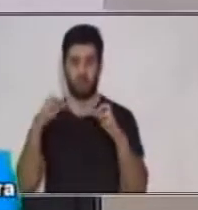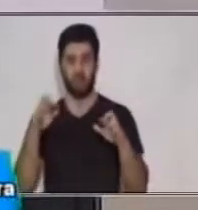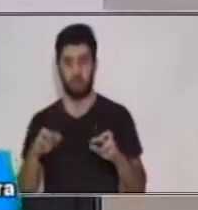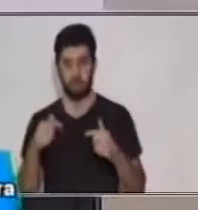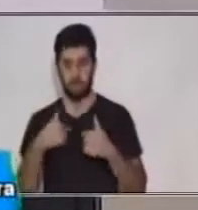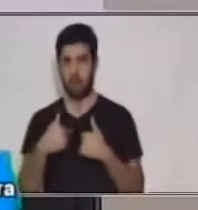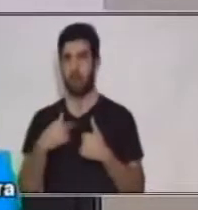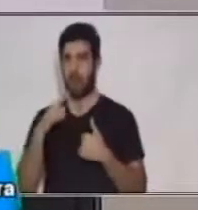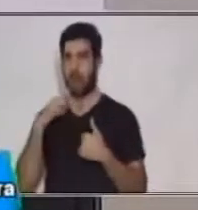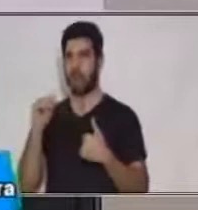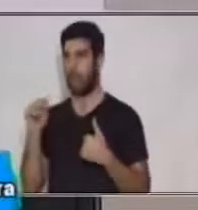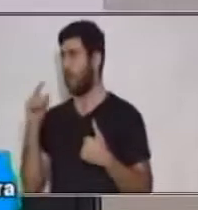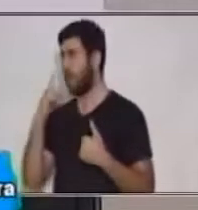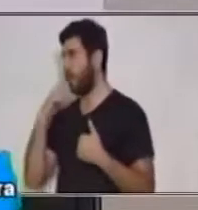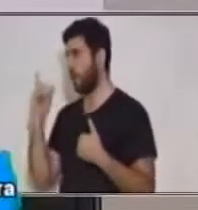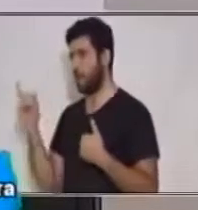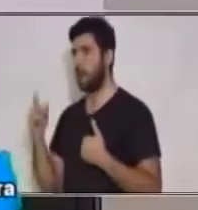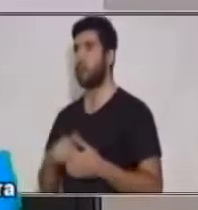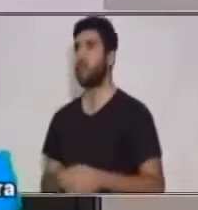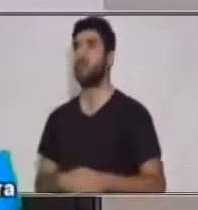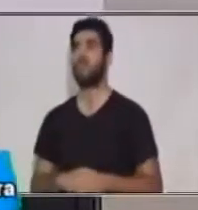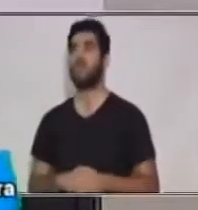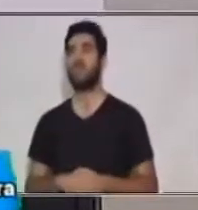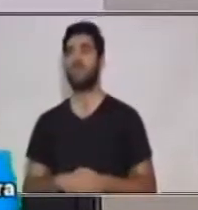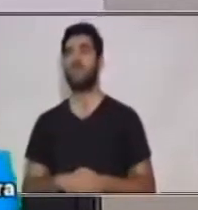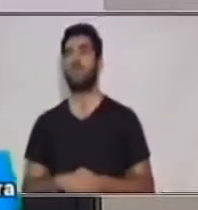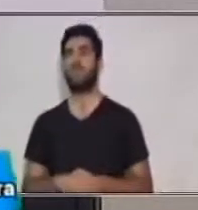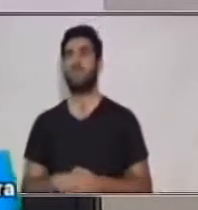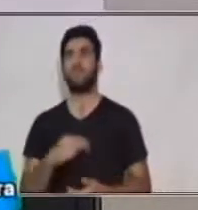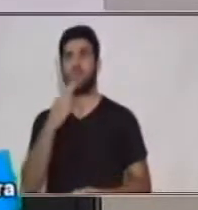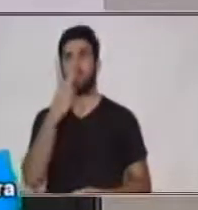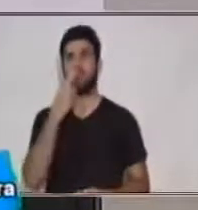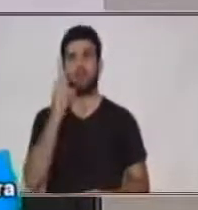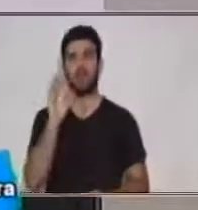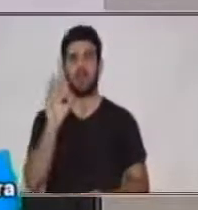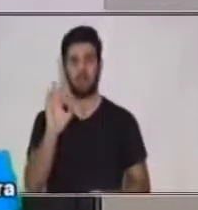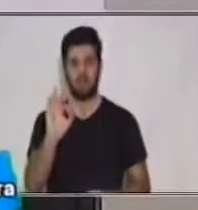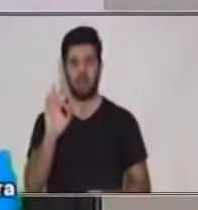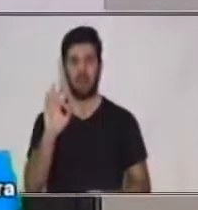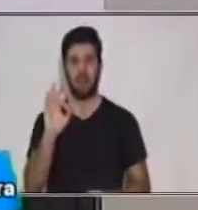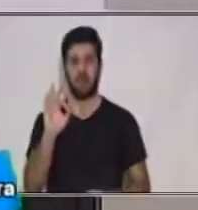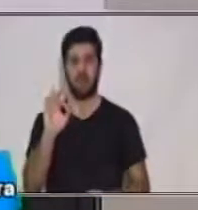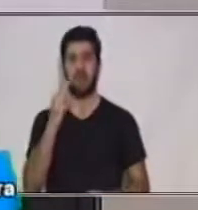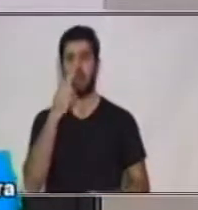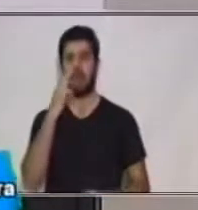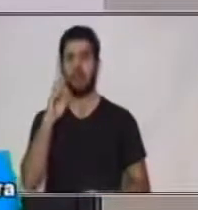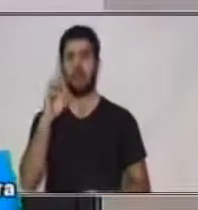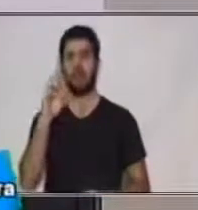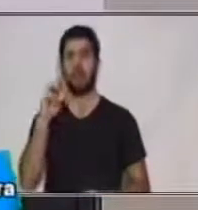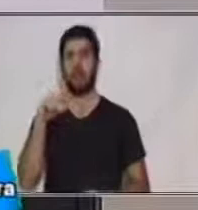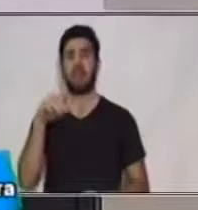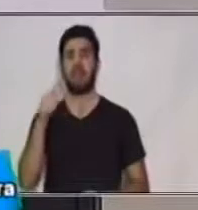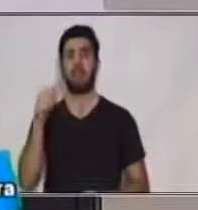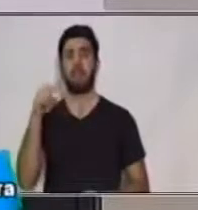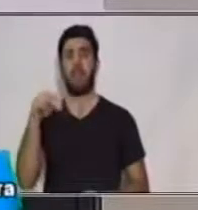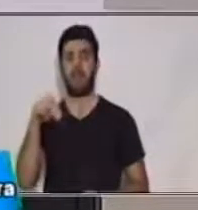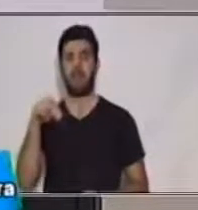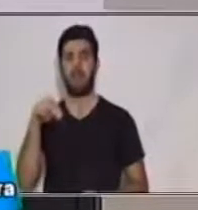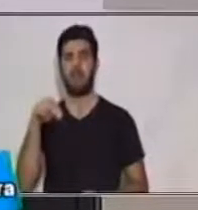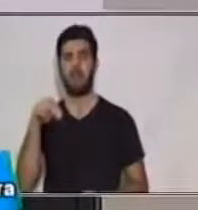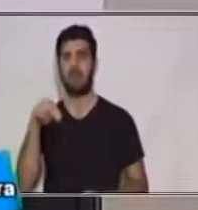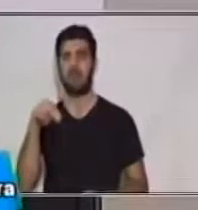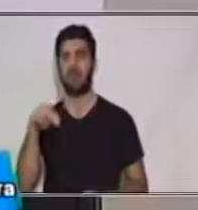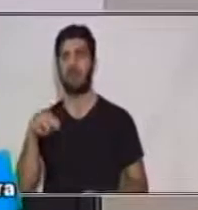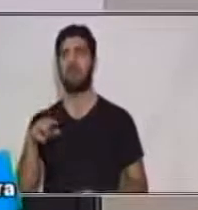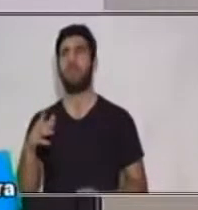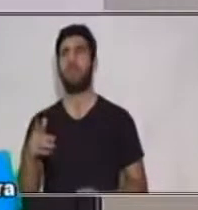¿Sí? Muy bien. Luego dice hermano. ¿Qué significa la palabra hermano? Hermano, vamos a